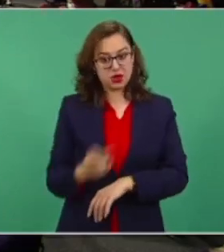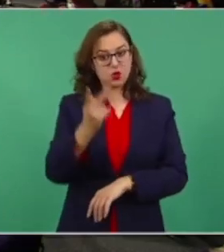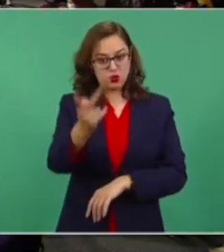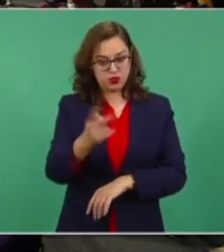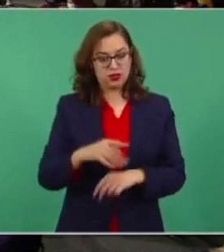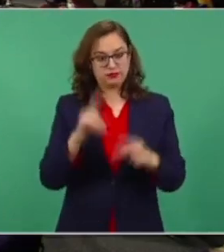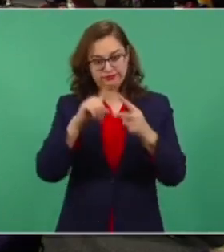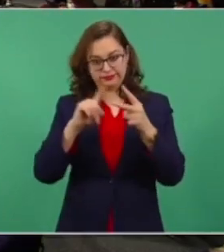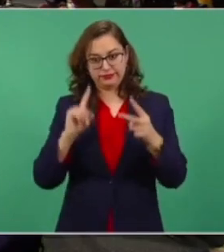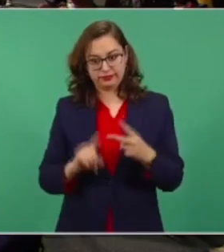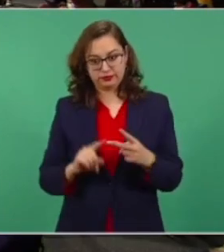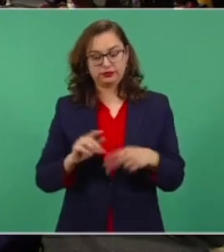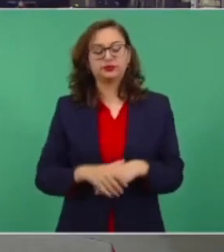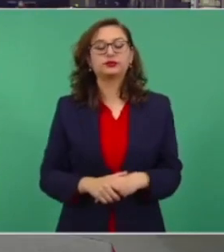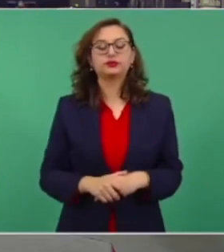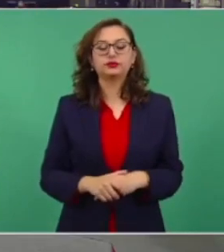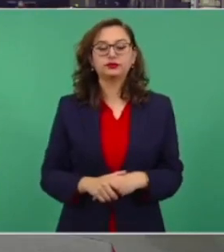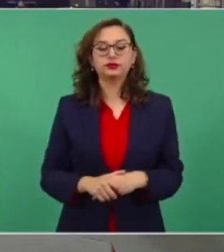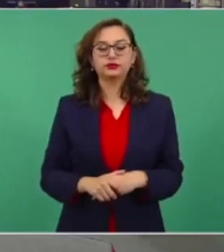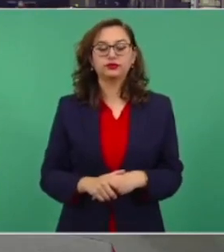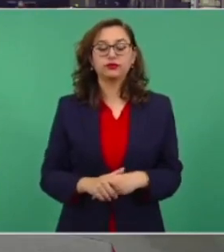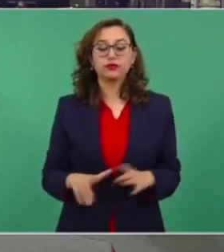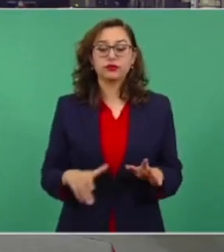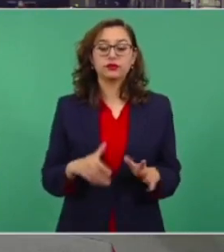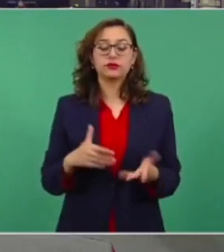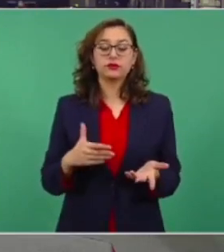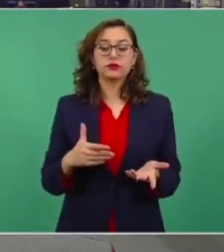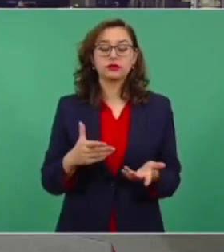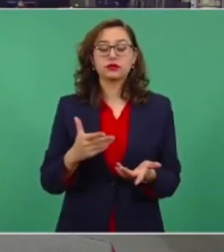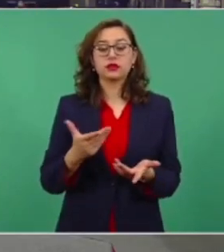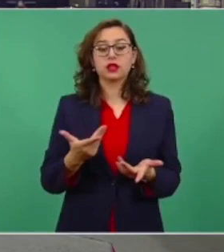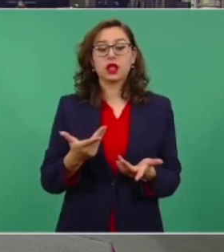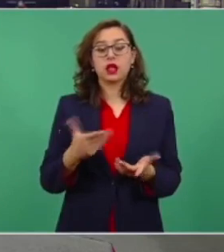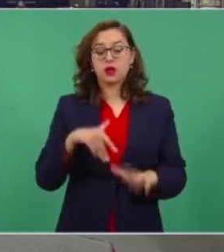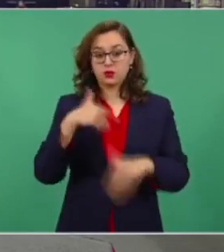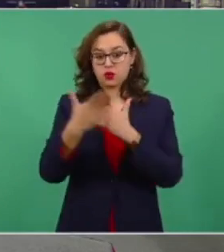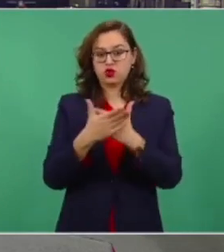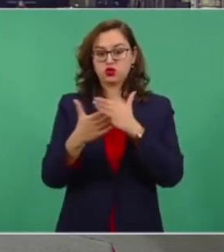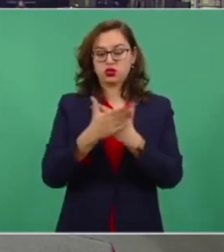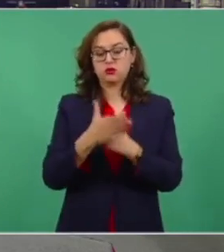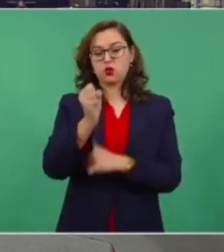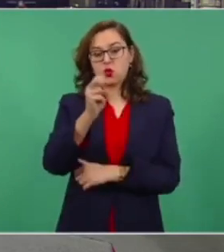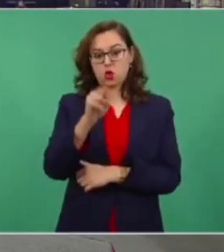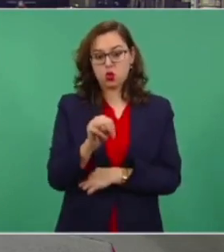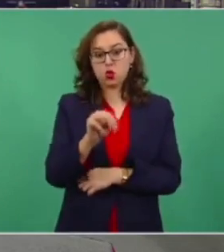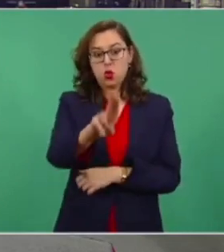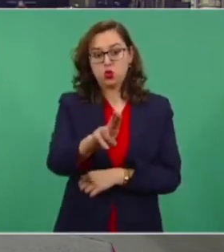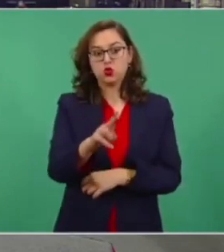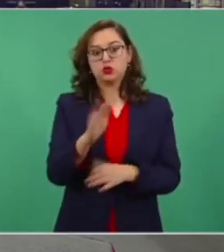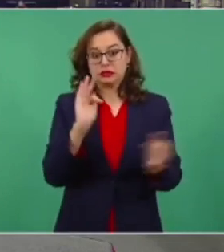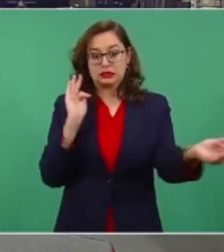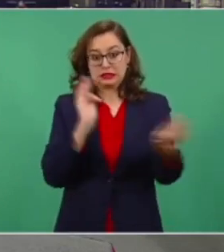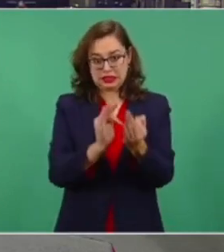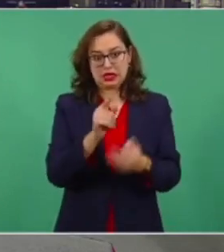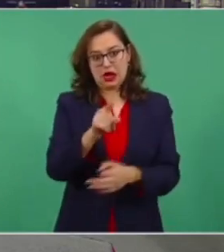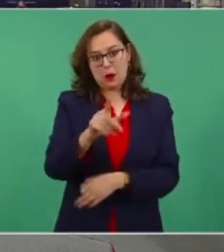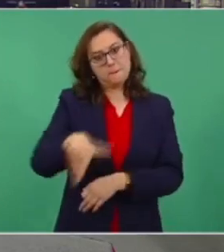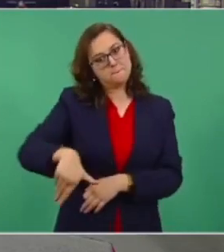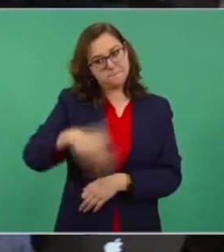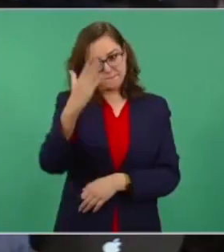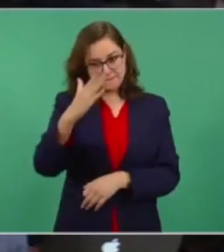conferencia es sobre la visita que va a realizar a las Naciones Unidas, que bueno, ya está casi muy próxima a que